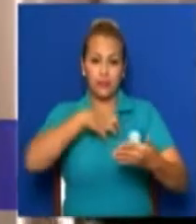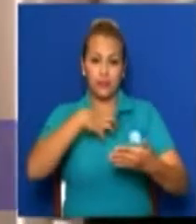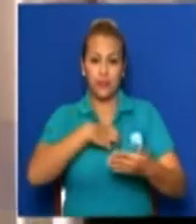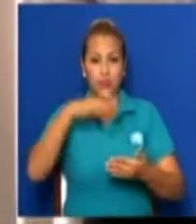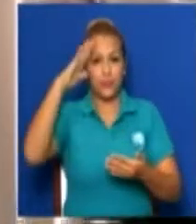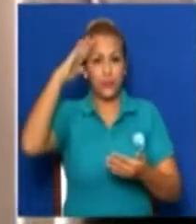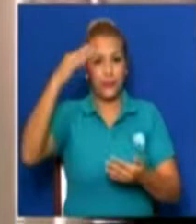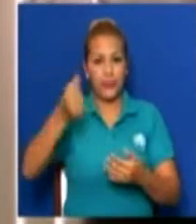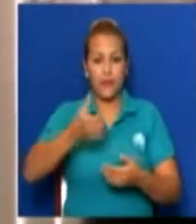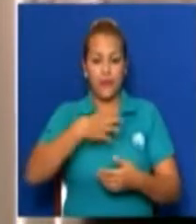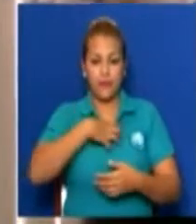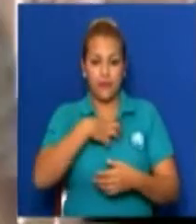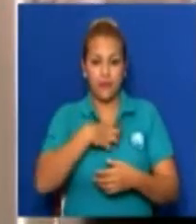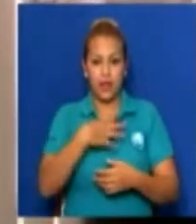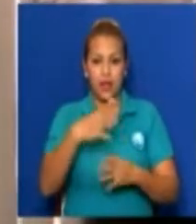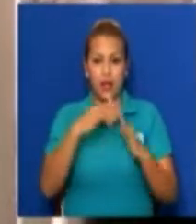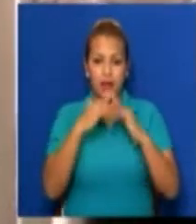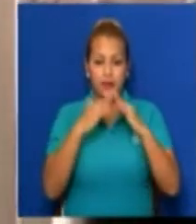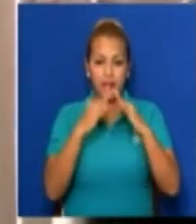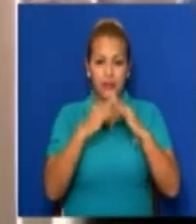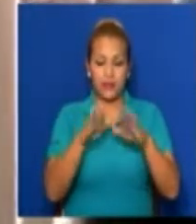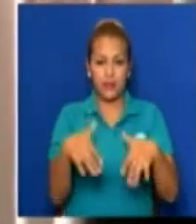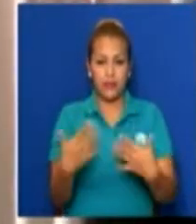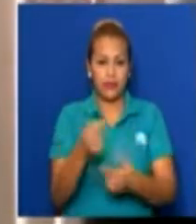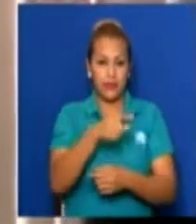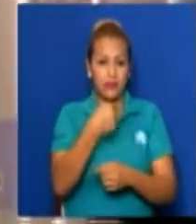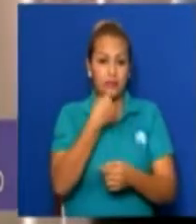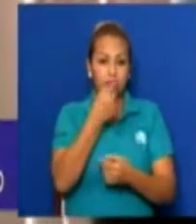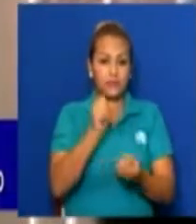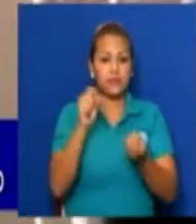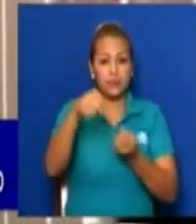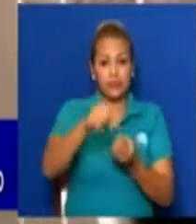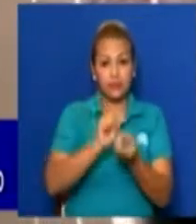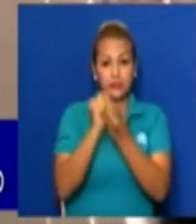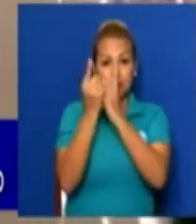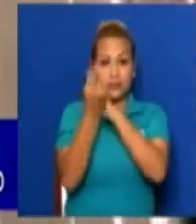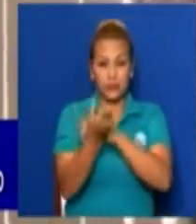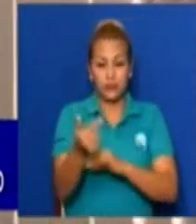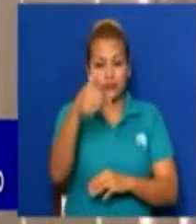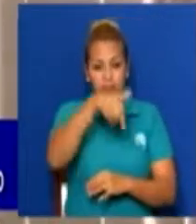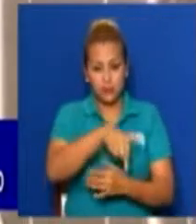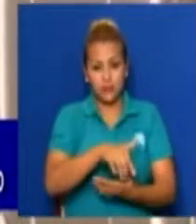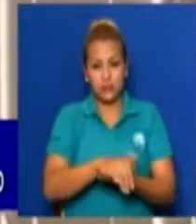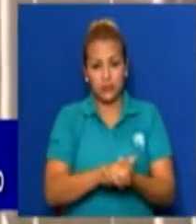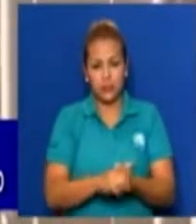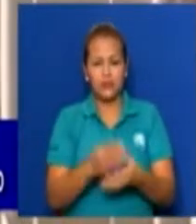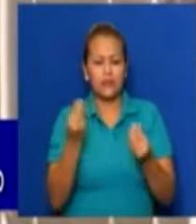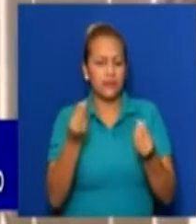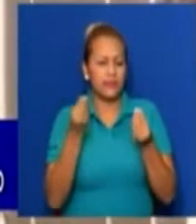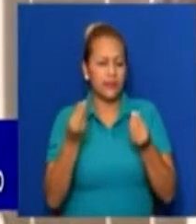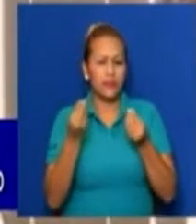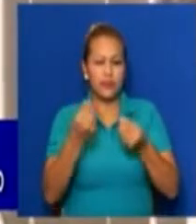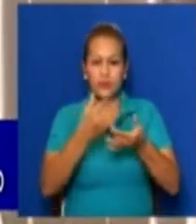capacitación, sujeta de la transferencia tecnológica. Y ahí traía un montón de cifras